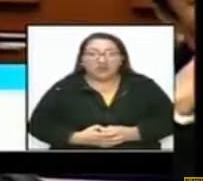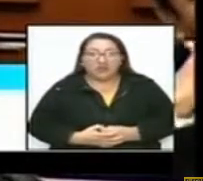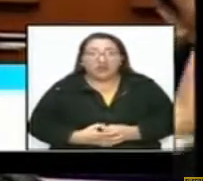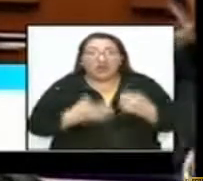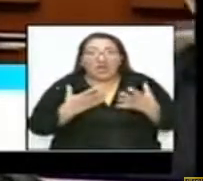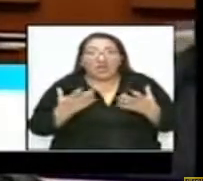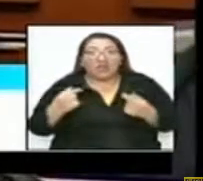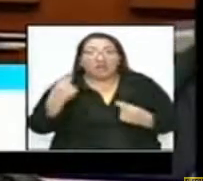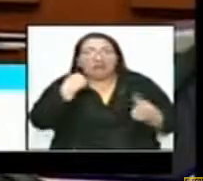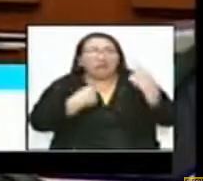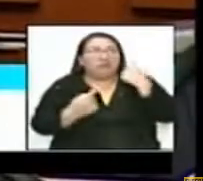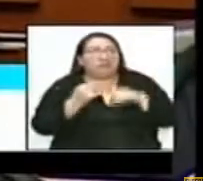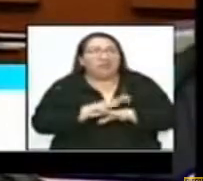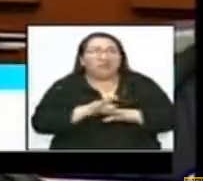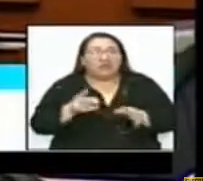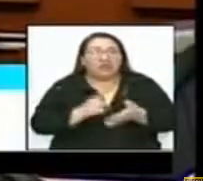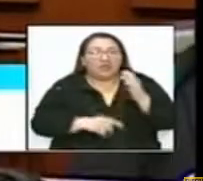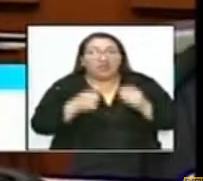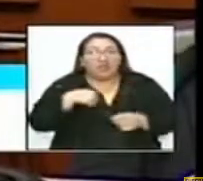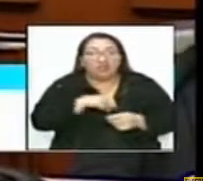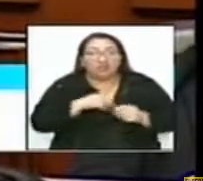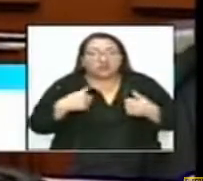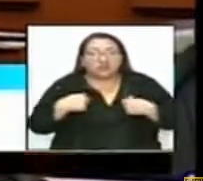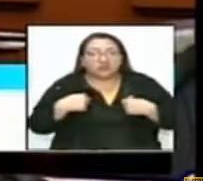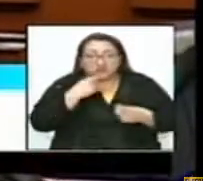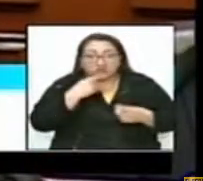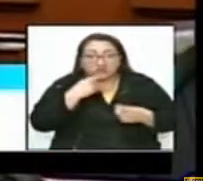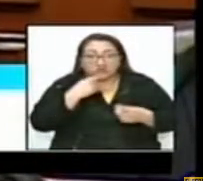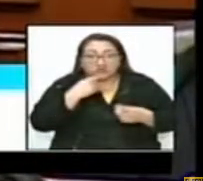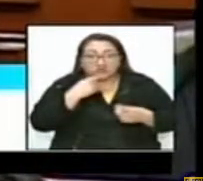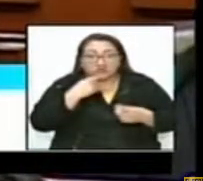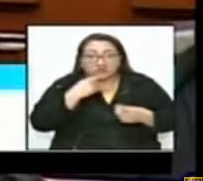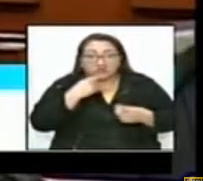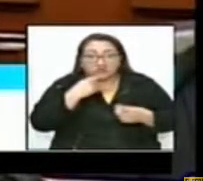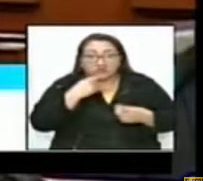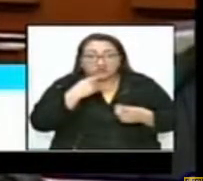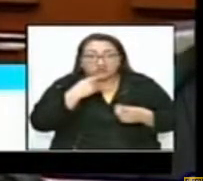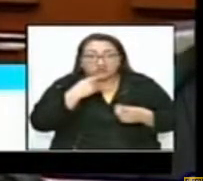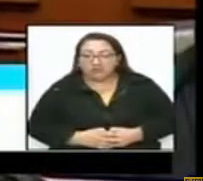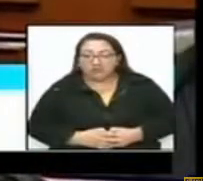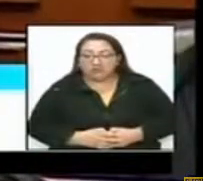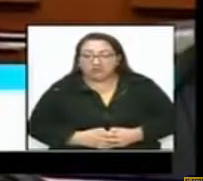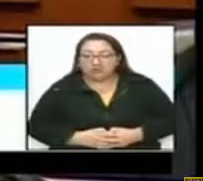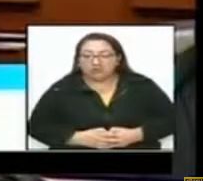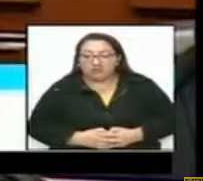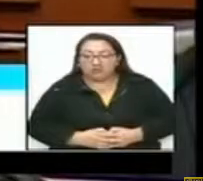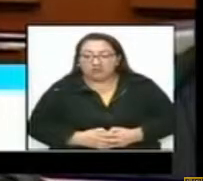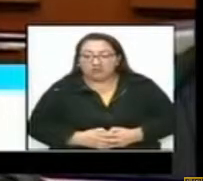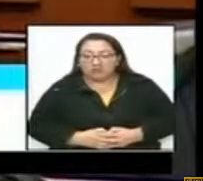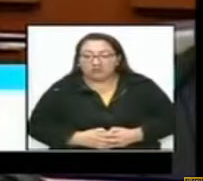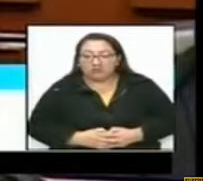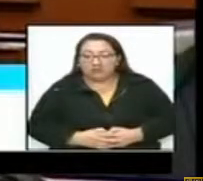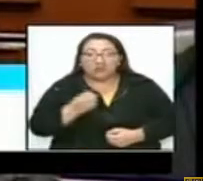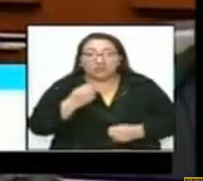son elementos que nosotros tenemos que denunciarlo porque nos resulta evidente